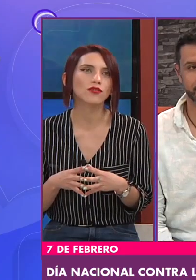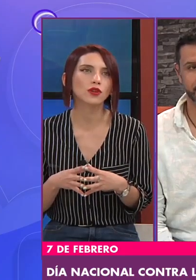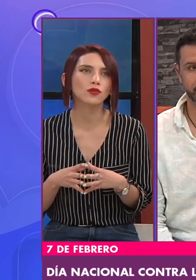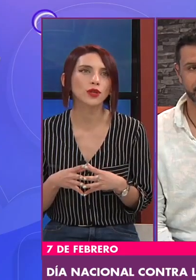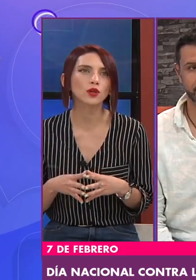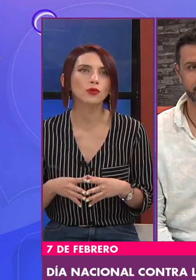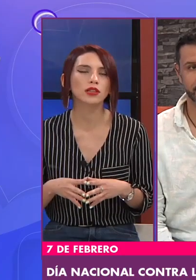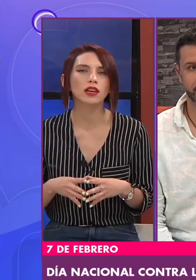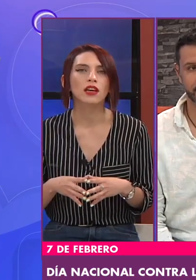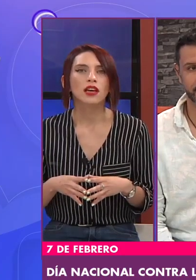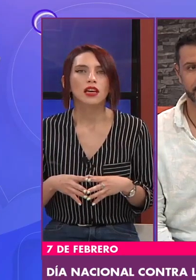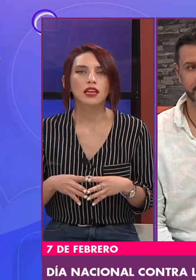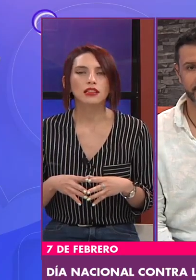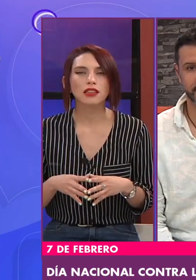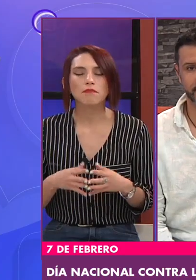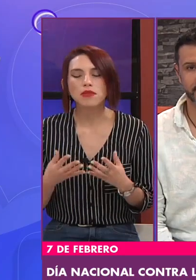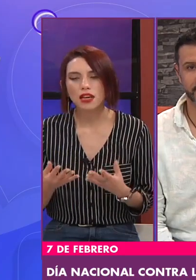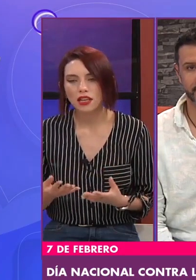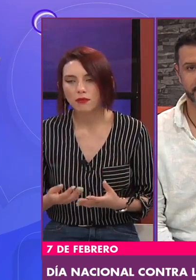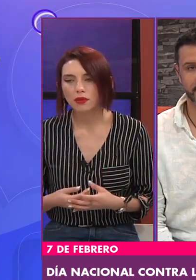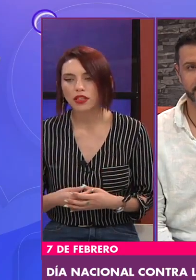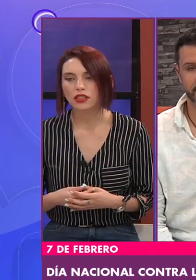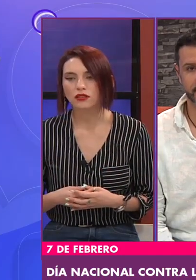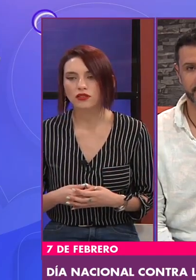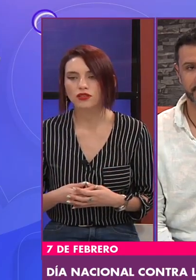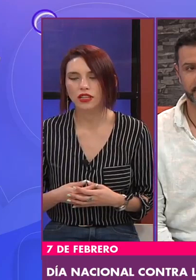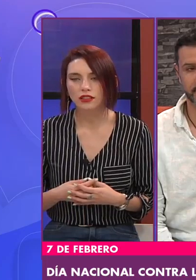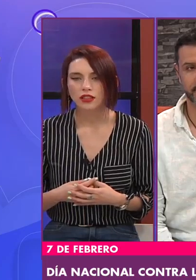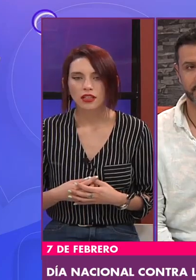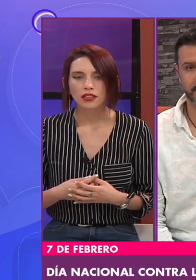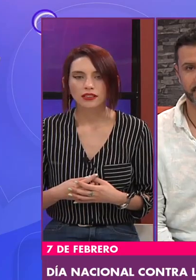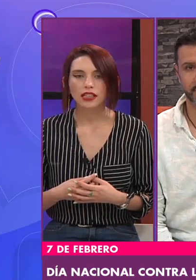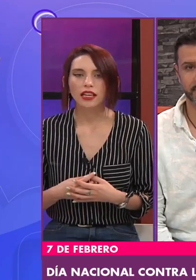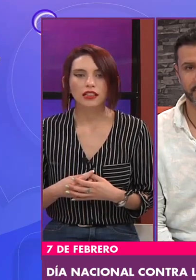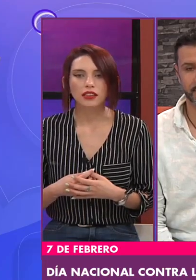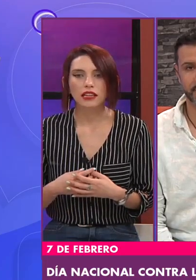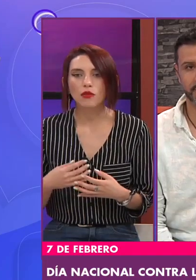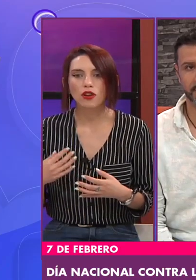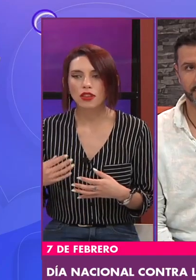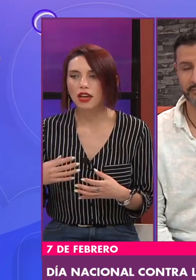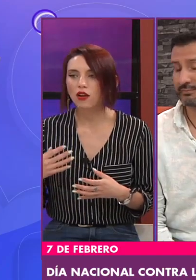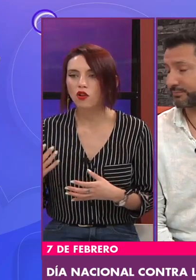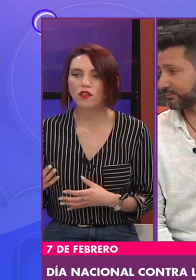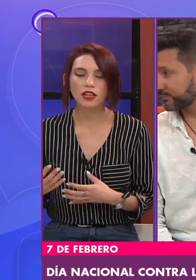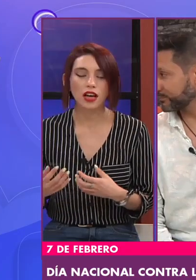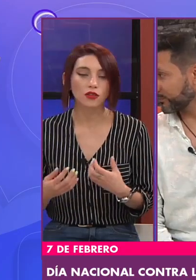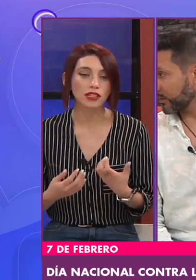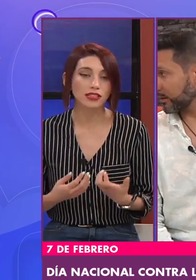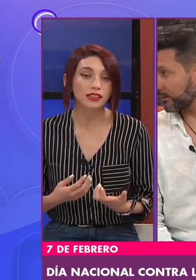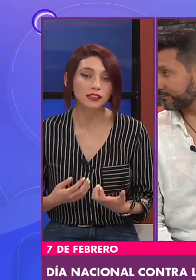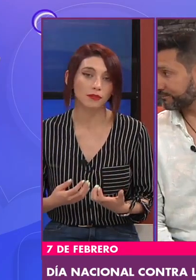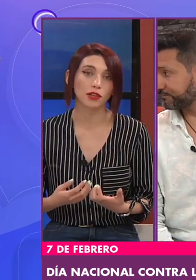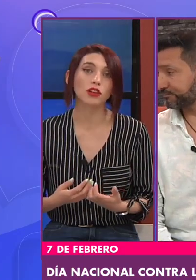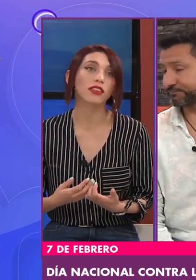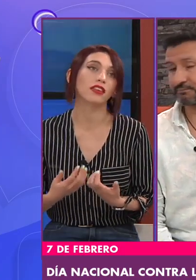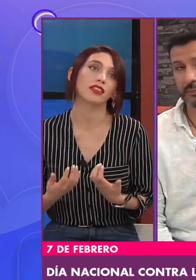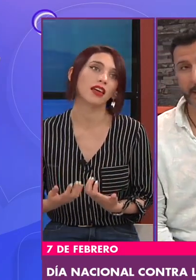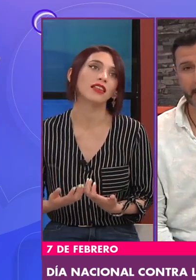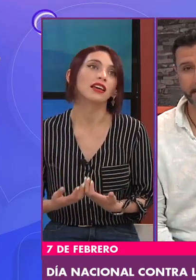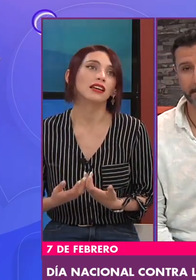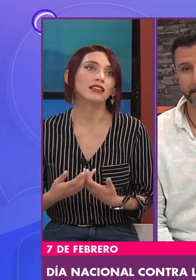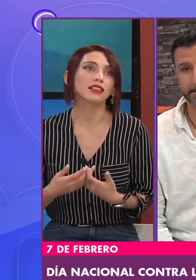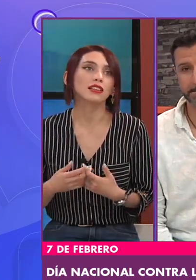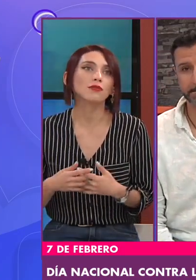región del Biobío? Porque también es importante conocer si es que tenemos hoy día jóvenes, adolescentes, menores de